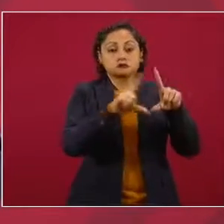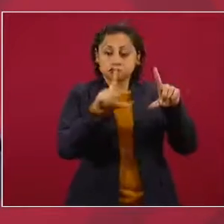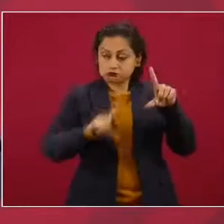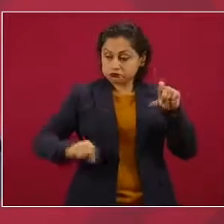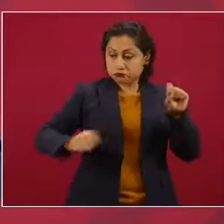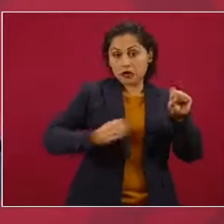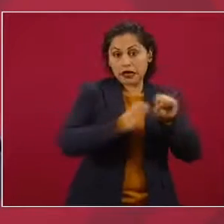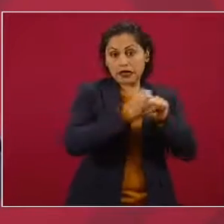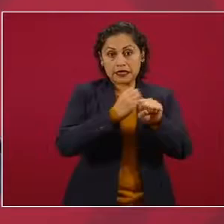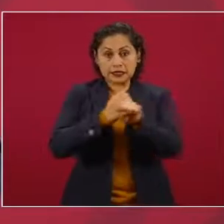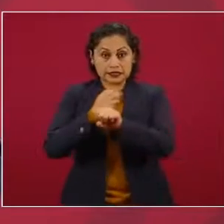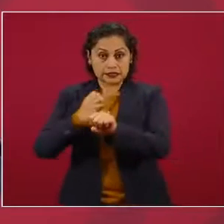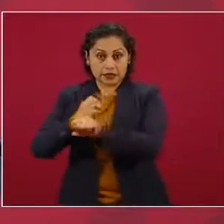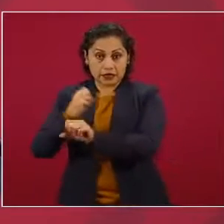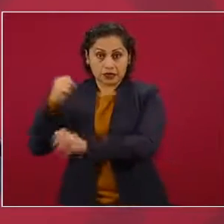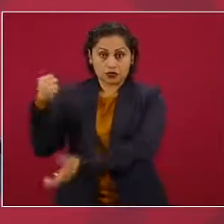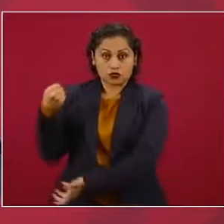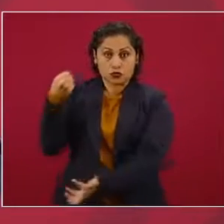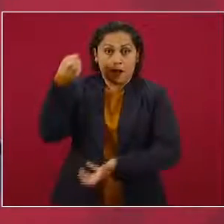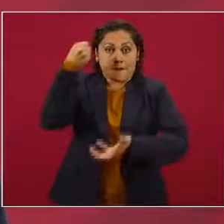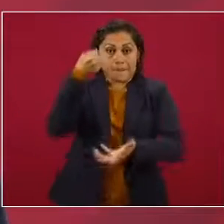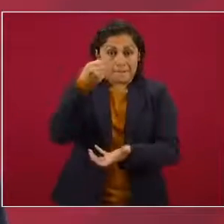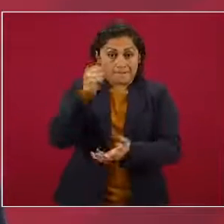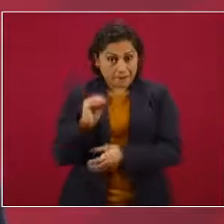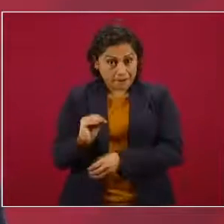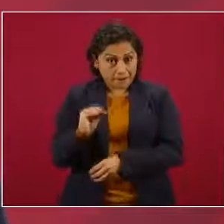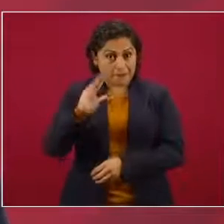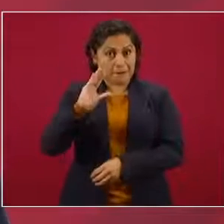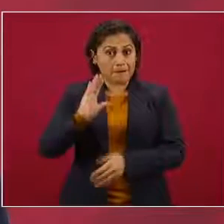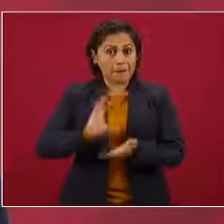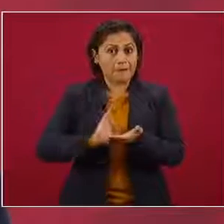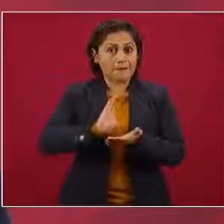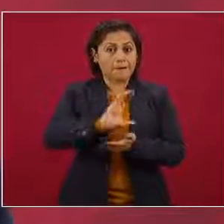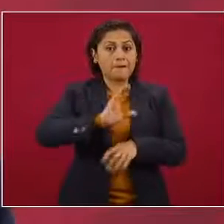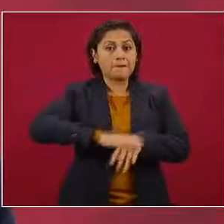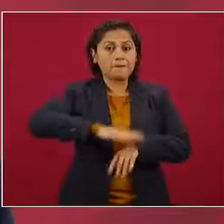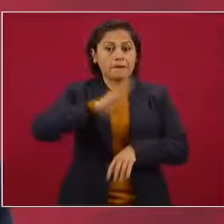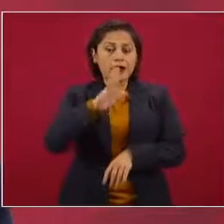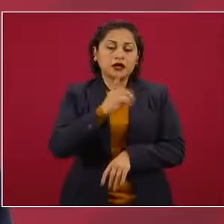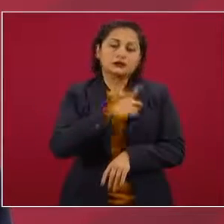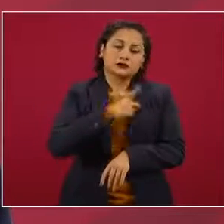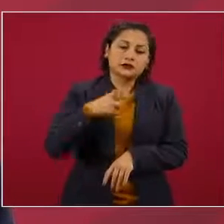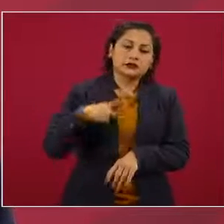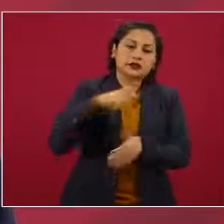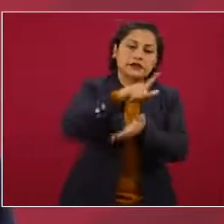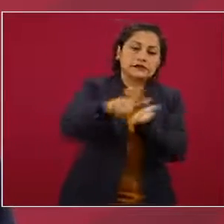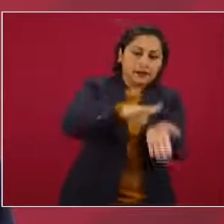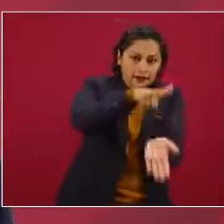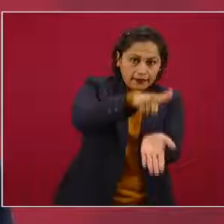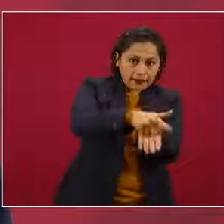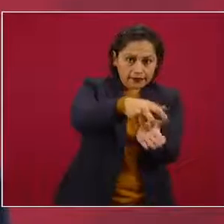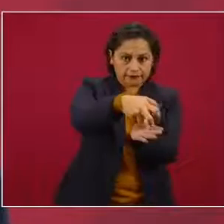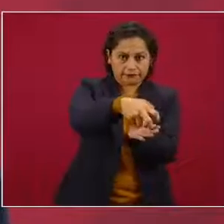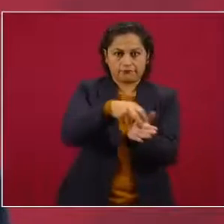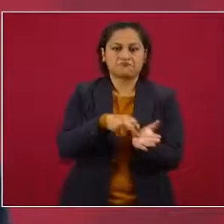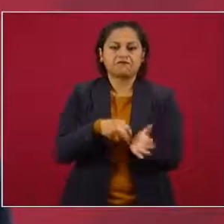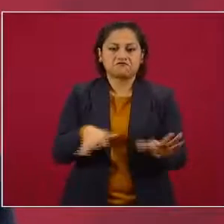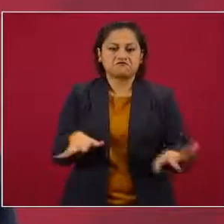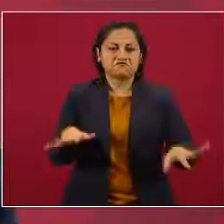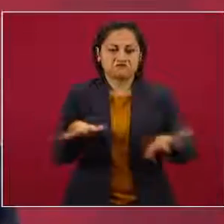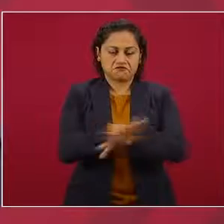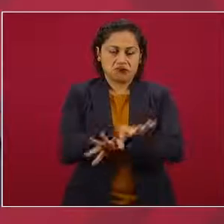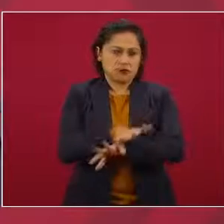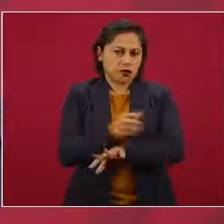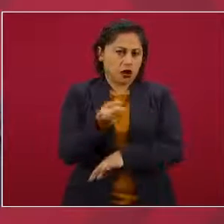reciban más recursos, se tiene que hacer una reforma legal,